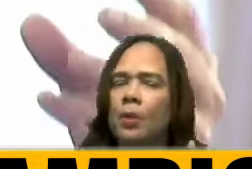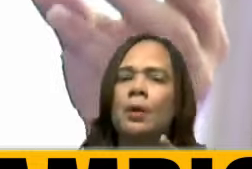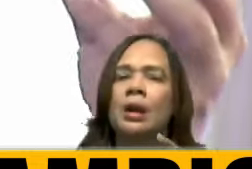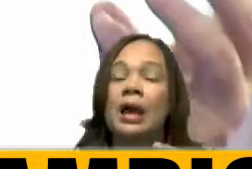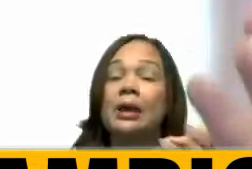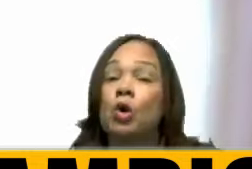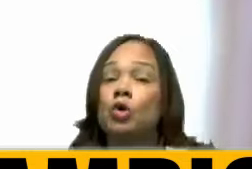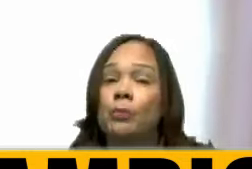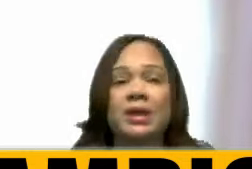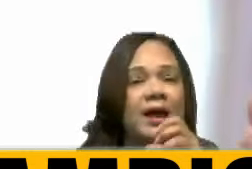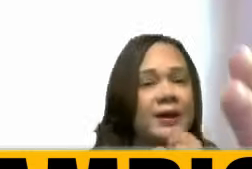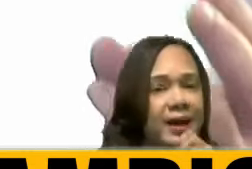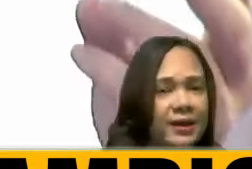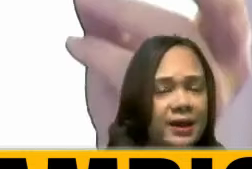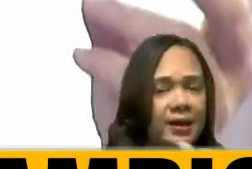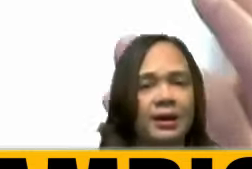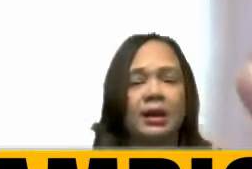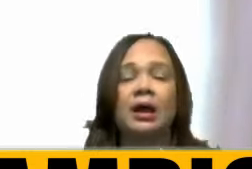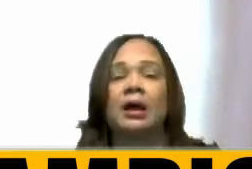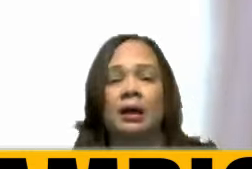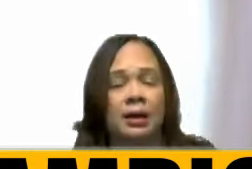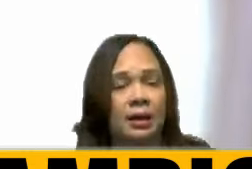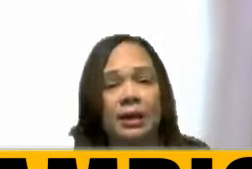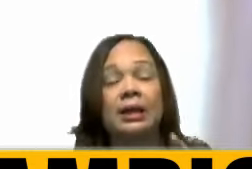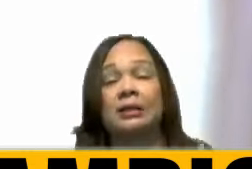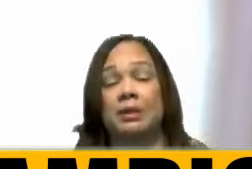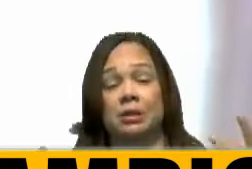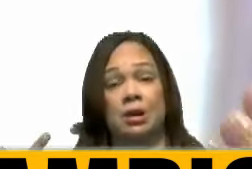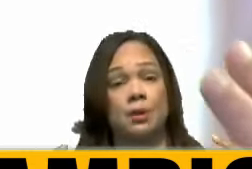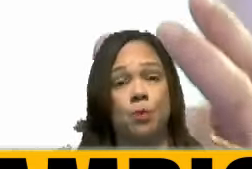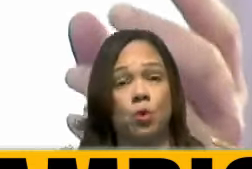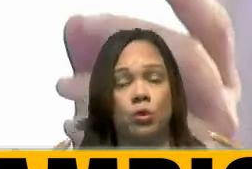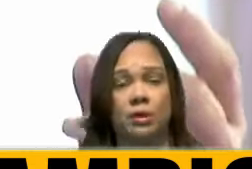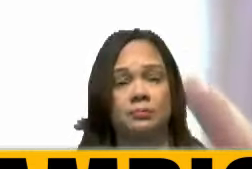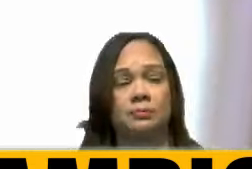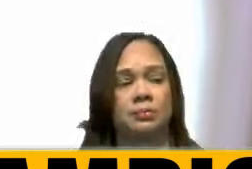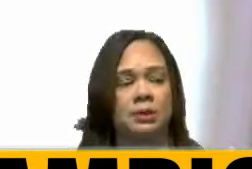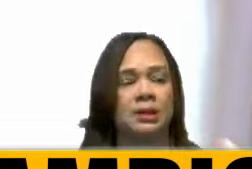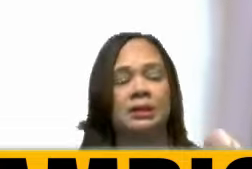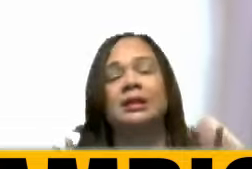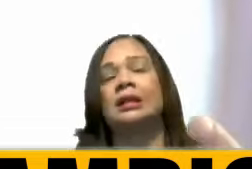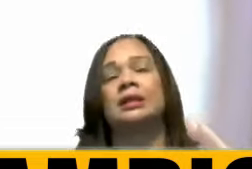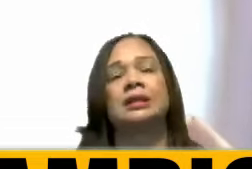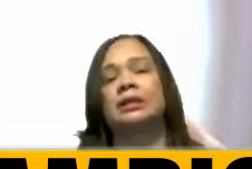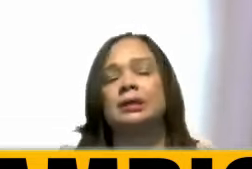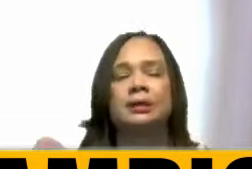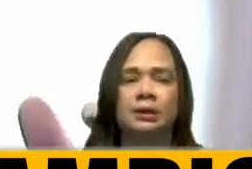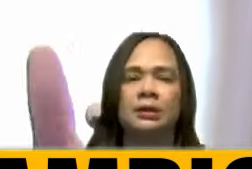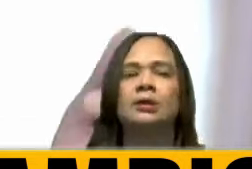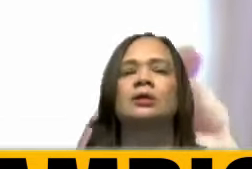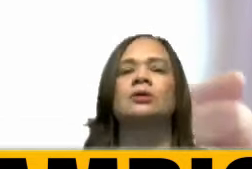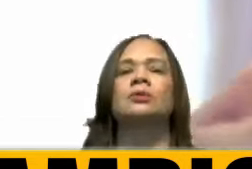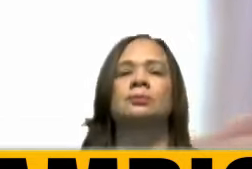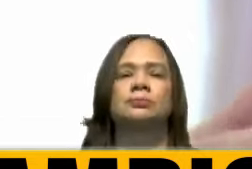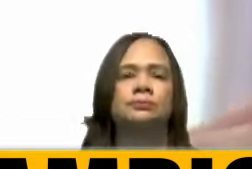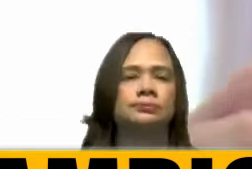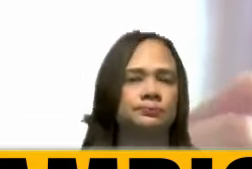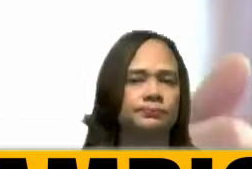está gastronomía donde está el tema de la moda donde está el tema también de lo que tiene que ver con